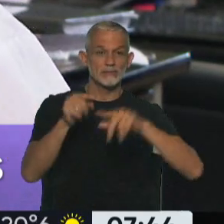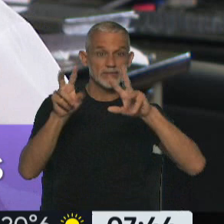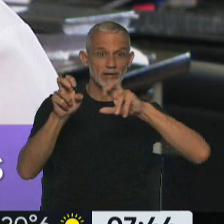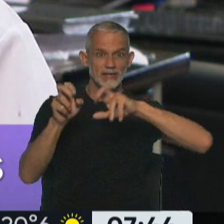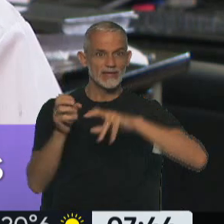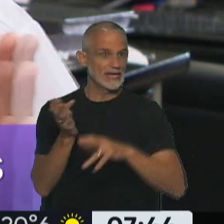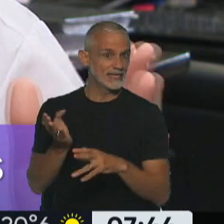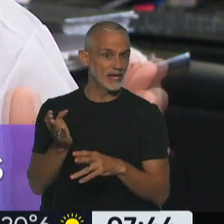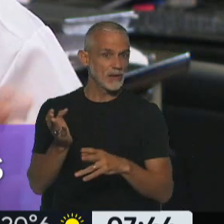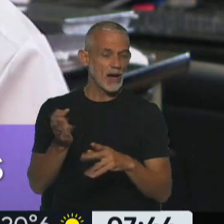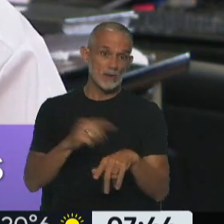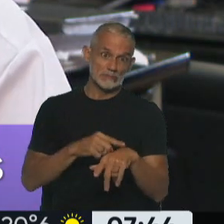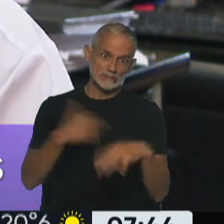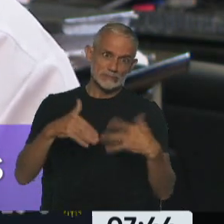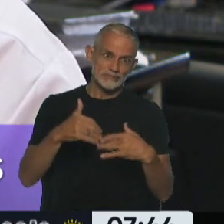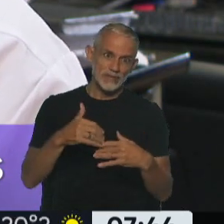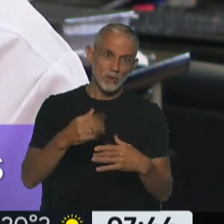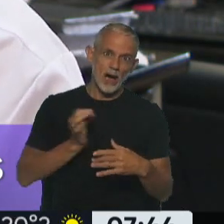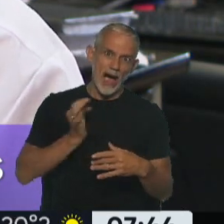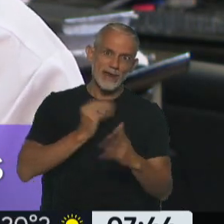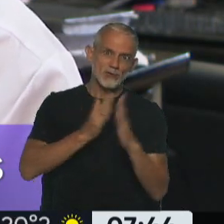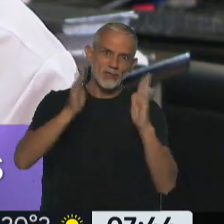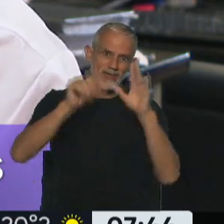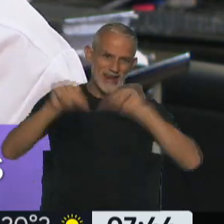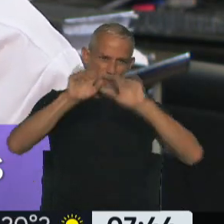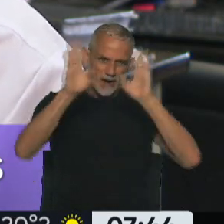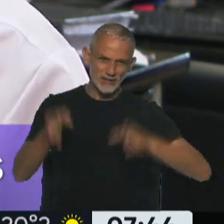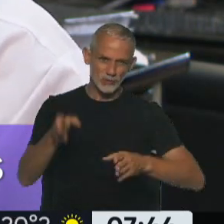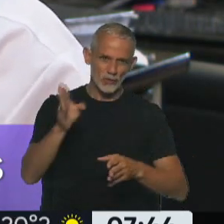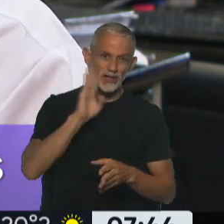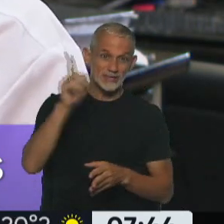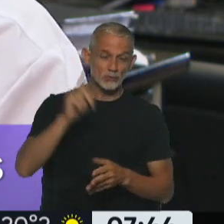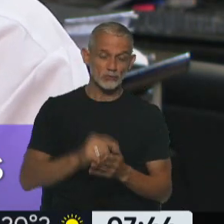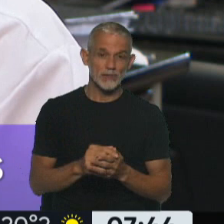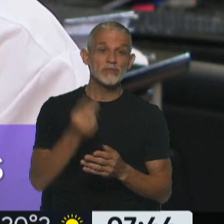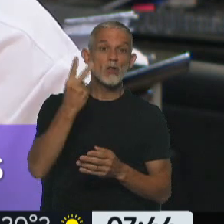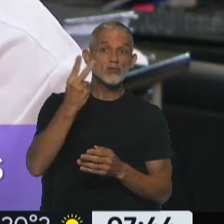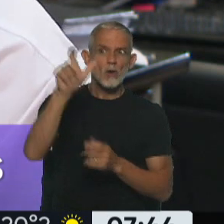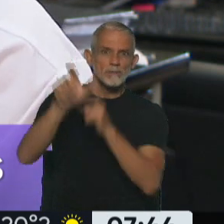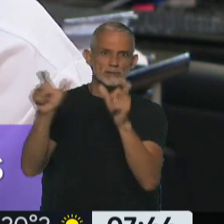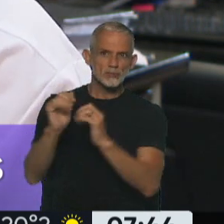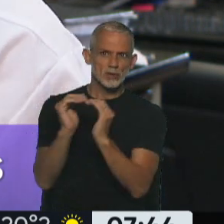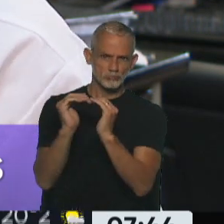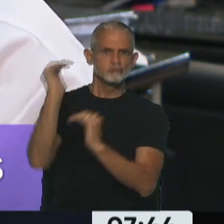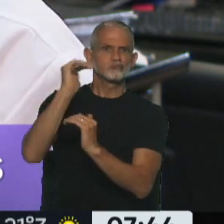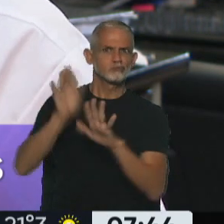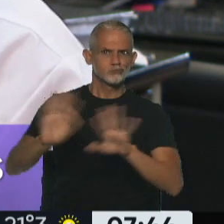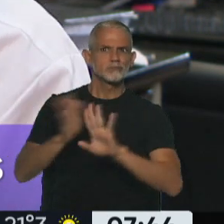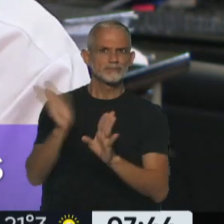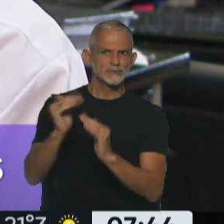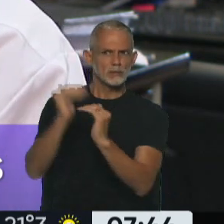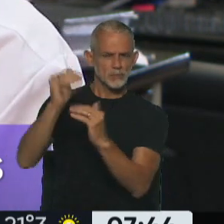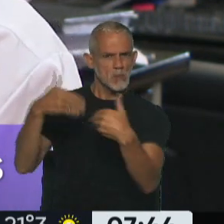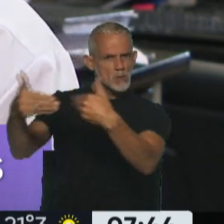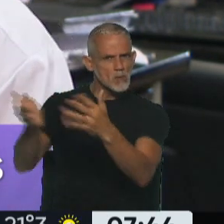eh buena parte de los primeros años del laboratorio en este tema hay al menos dos tesistas doctorales trabajando que tienen sus tesis ya